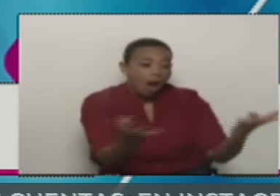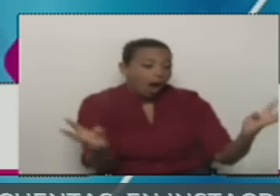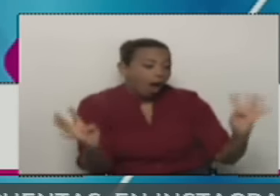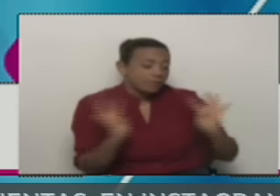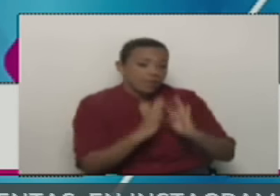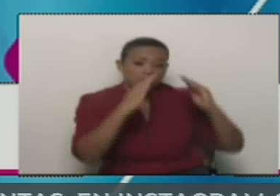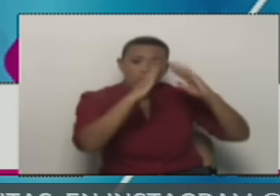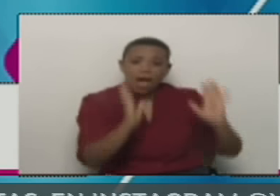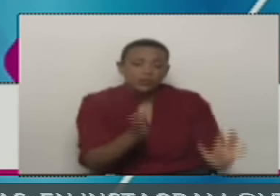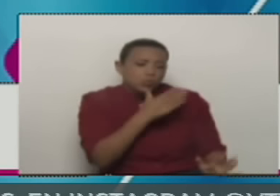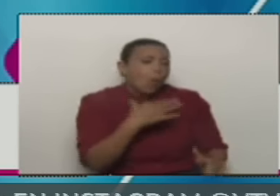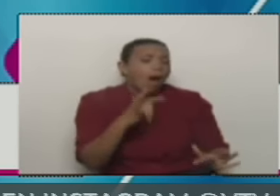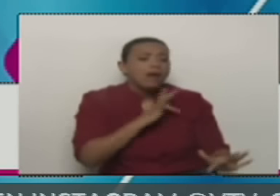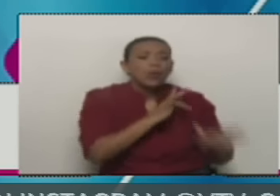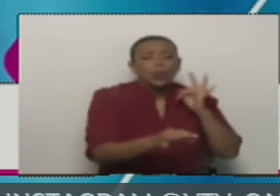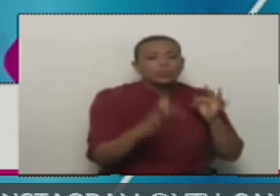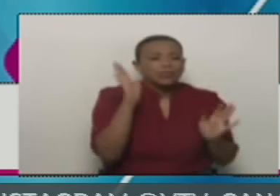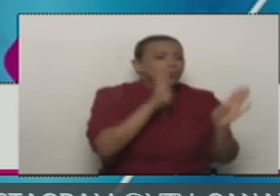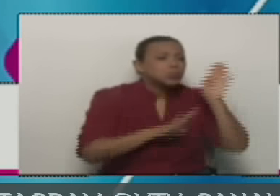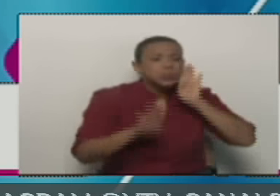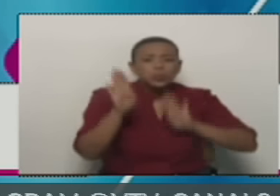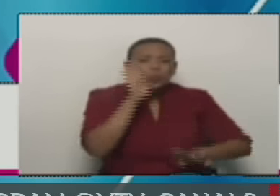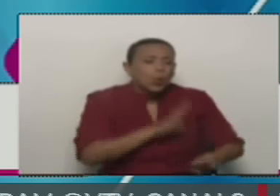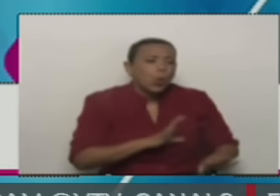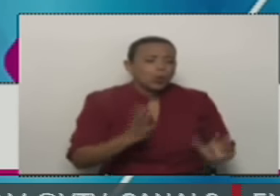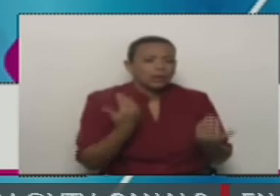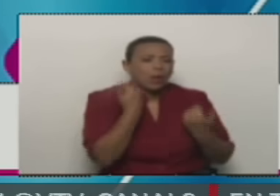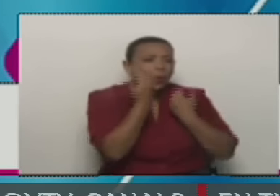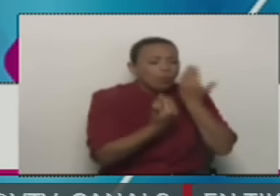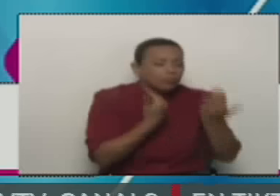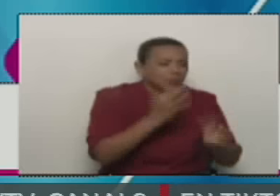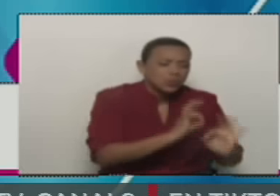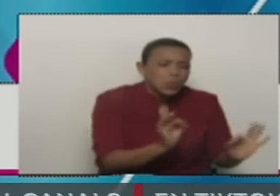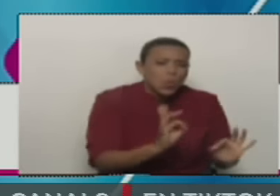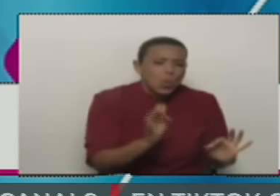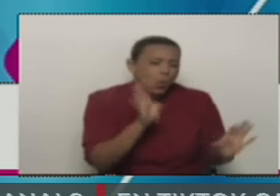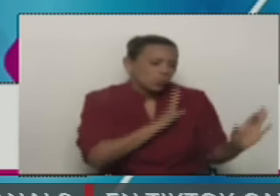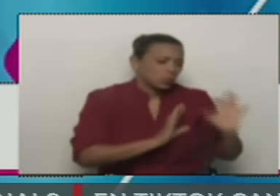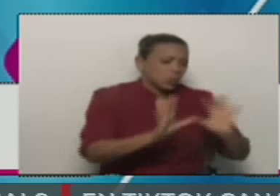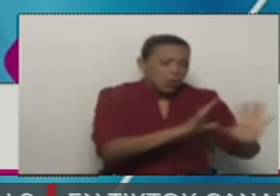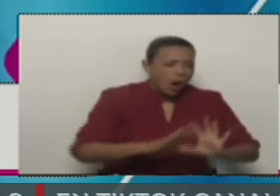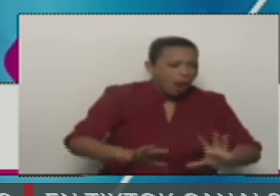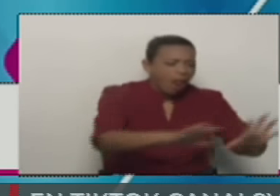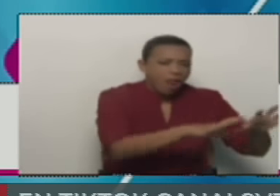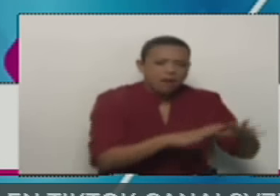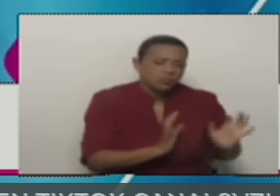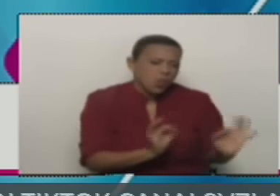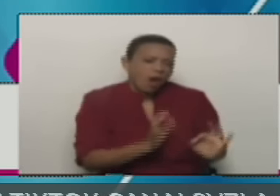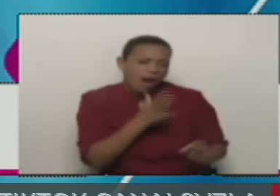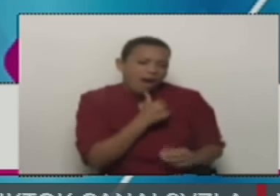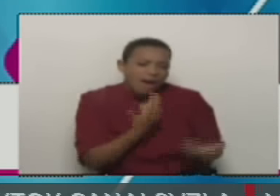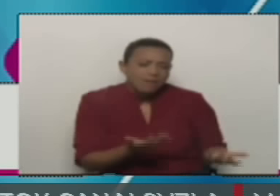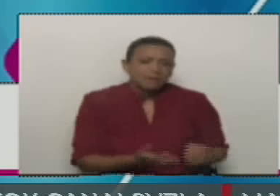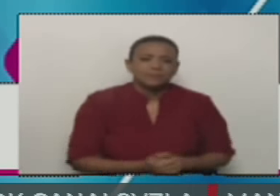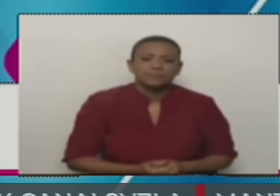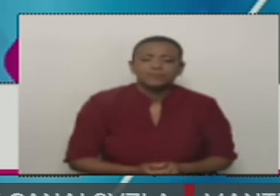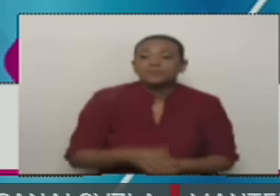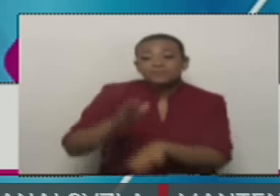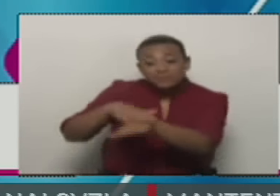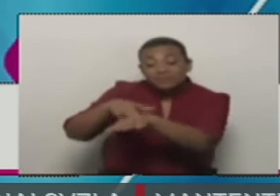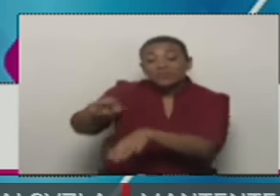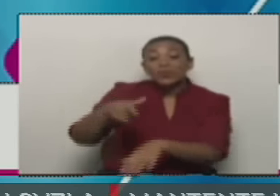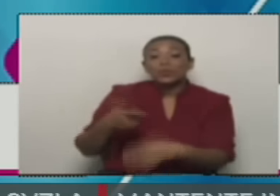no puede haber contaminación química. Pero en este caso yo estoy hablando de las distintas escalas, Catro Sotelo. Échame una ayudadita,